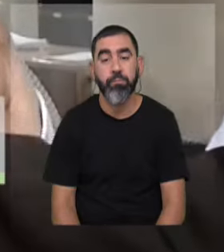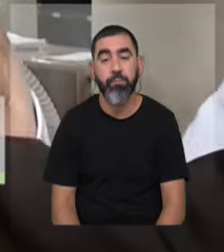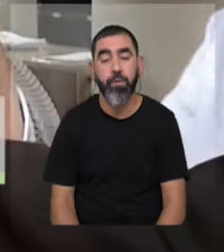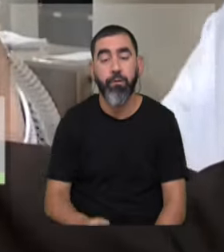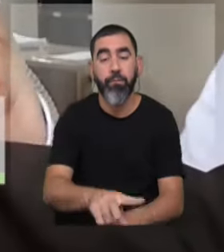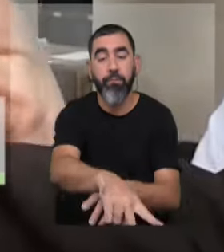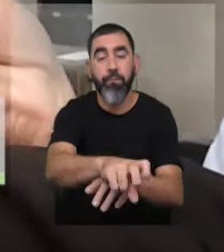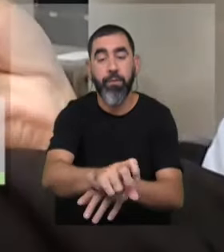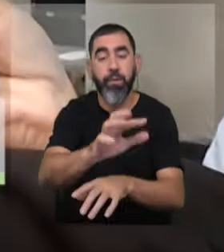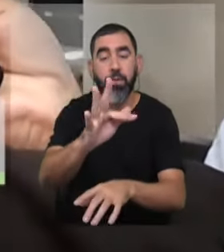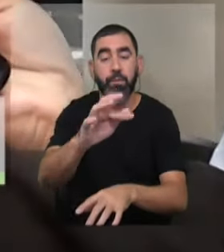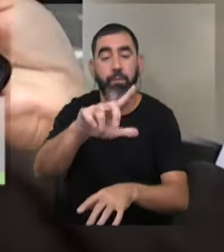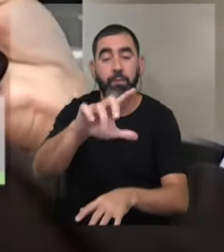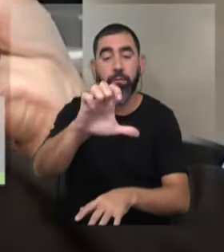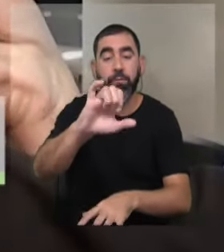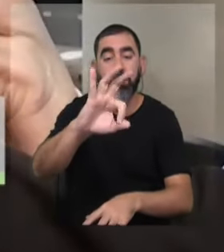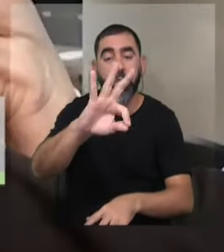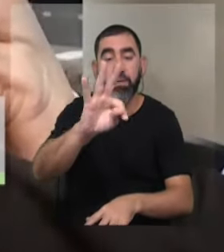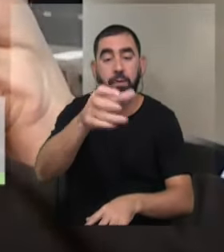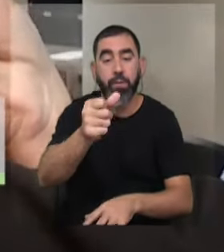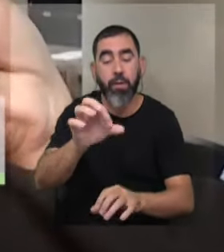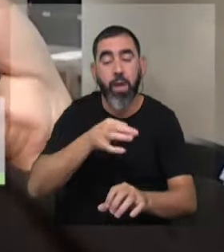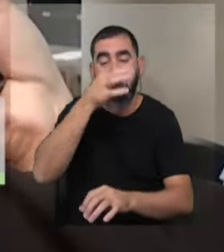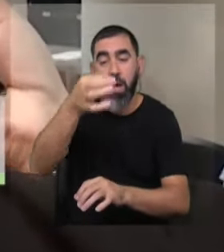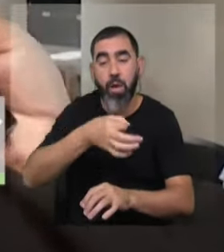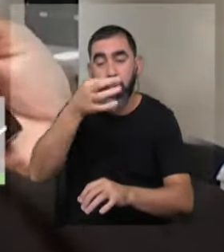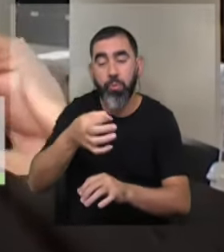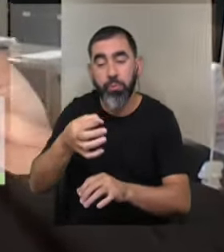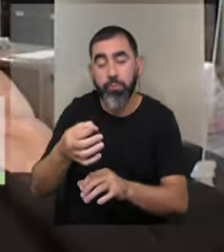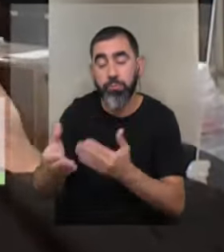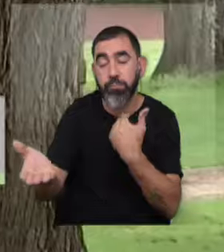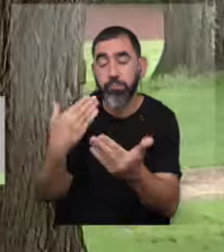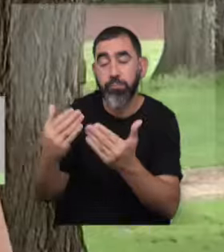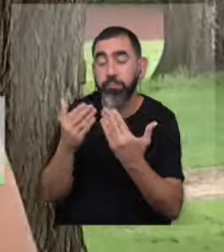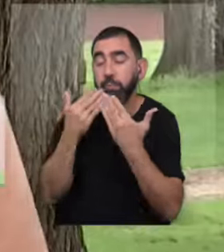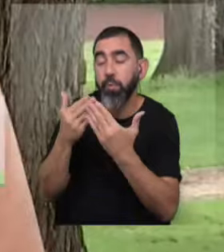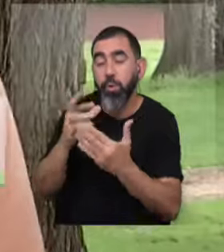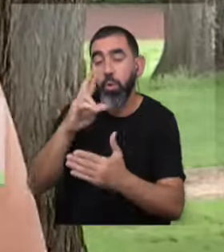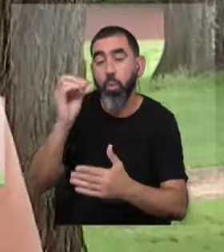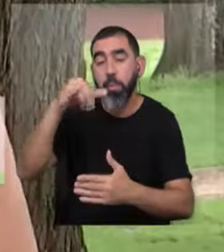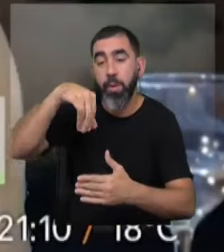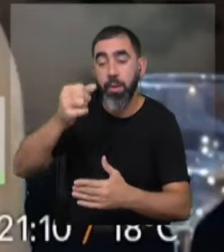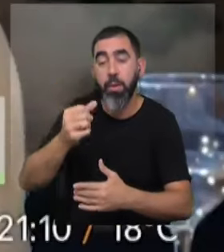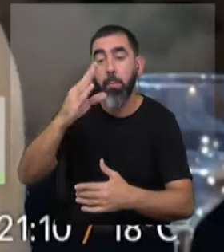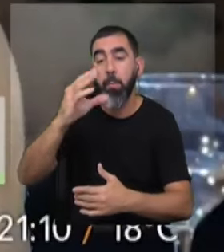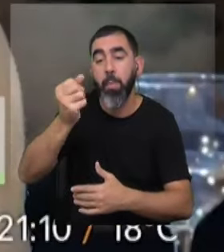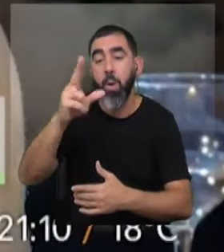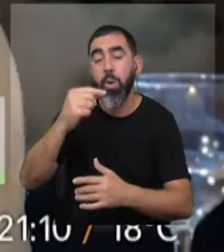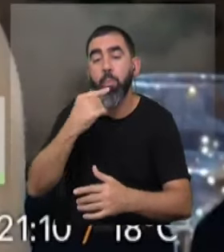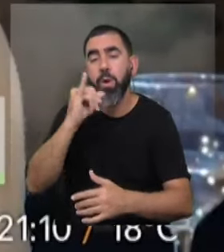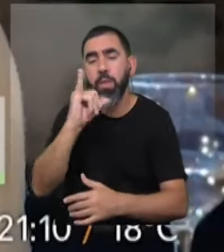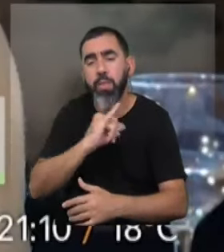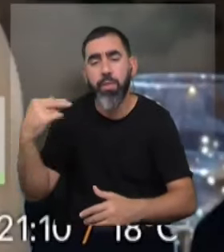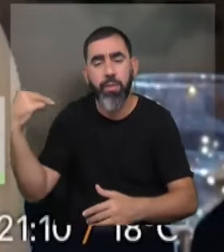La fiscal Sandra Fleitas realizará las audiencias donde tomará declaración a Romina Celeste y Paula Díaz por la denuncia